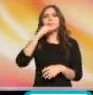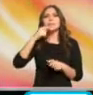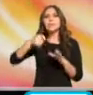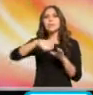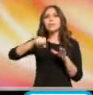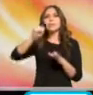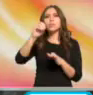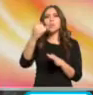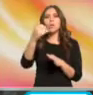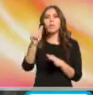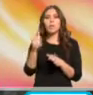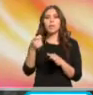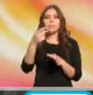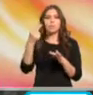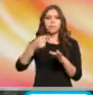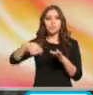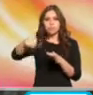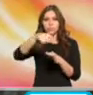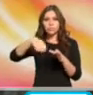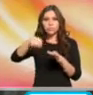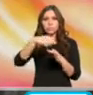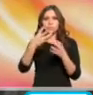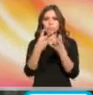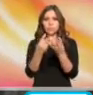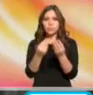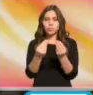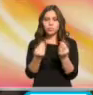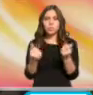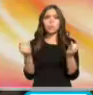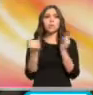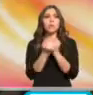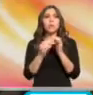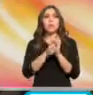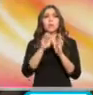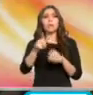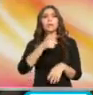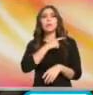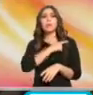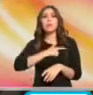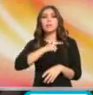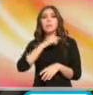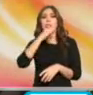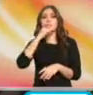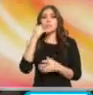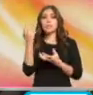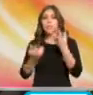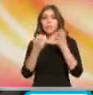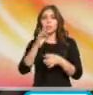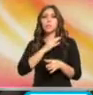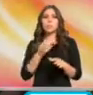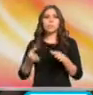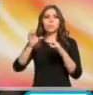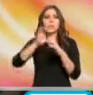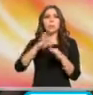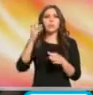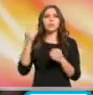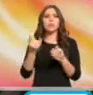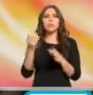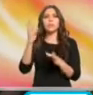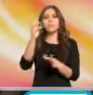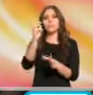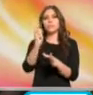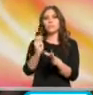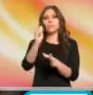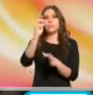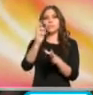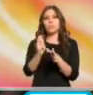poquito intensa, pero lo podemos también hervir con tantito chile si nos gusta el picante. Ajá. ¿Se acuerdan que hace tiempo lo hicimos? Pues así. Vamos exprimiendo los jugos y